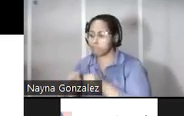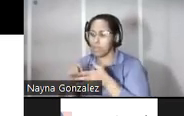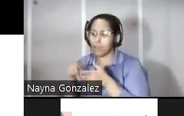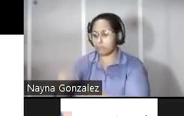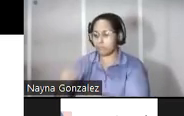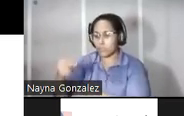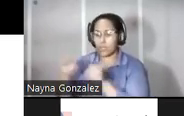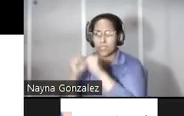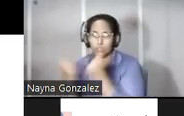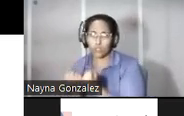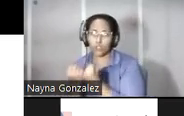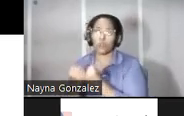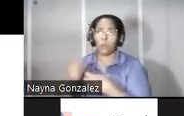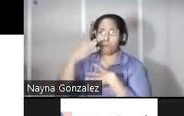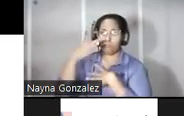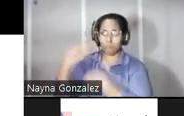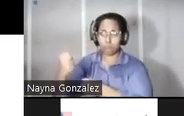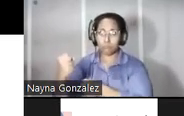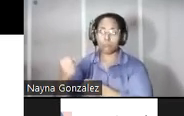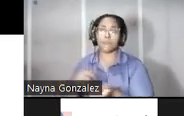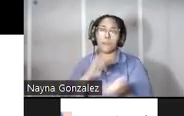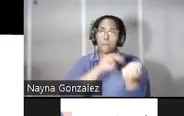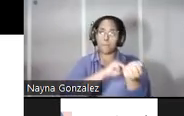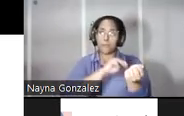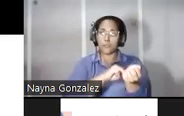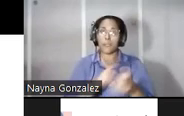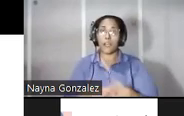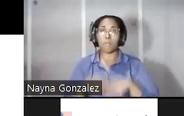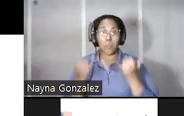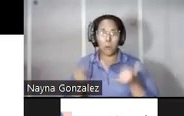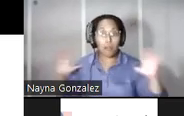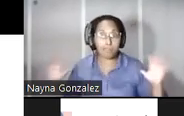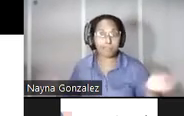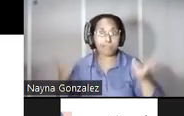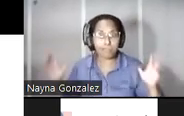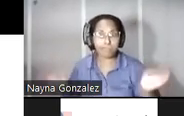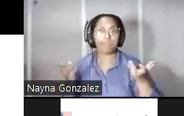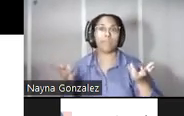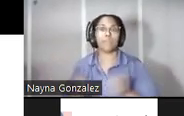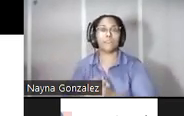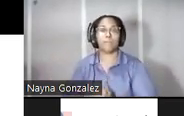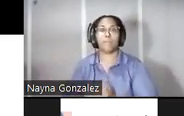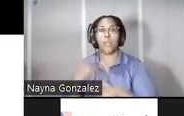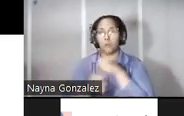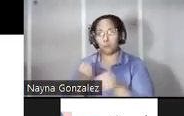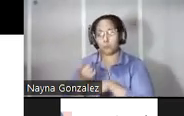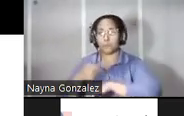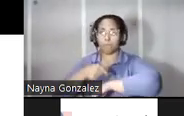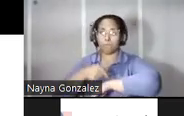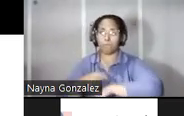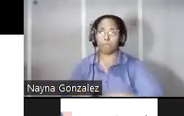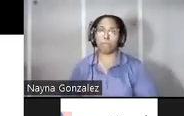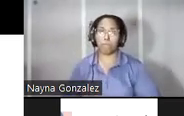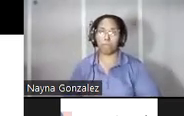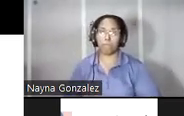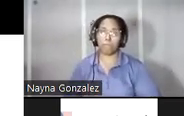en la historia social de la salud y de la medicina, que es lo que hemos estado impulsando ya en los